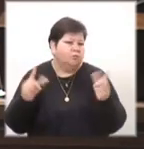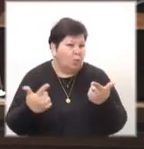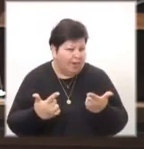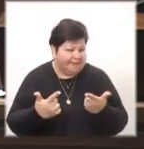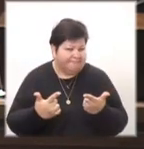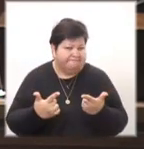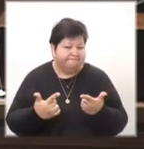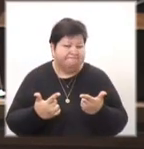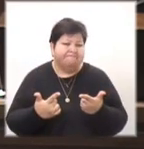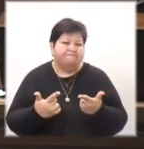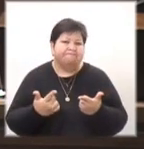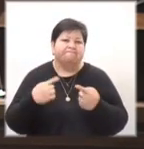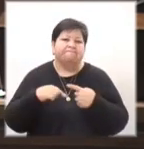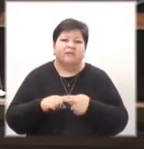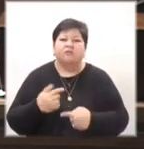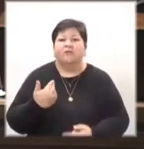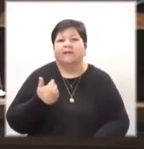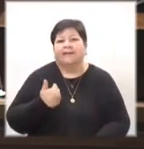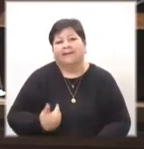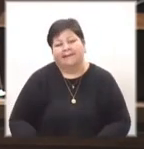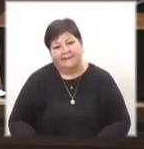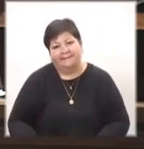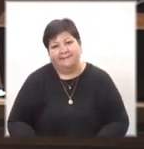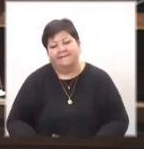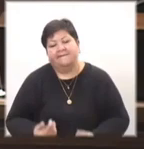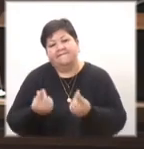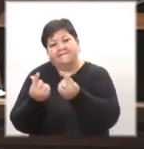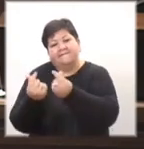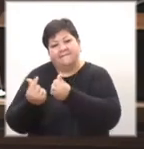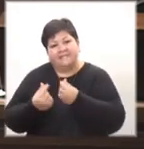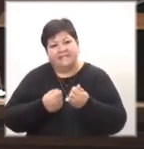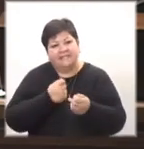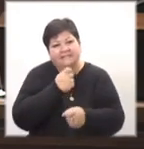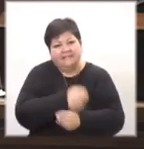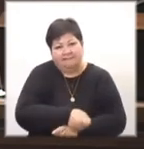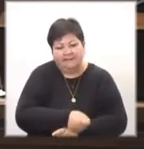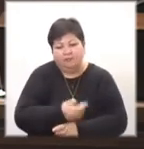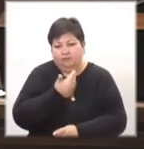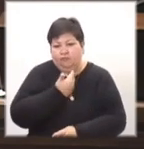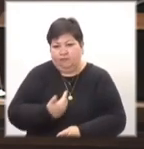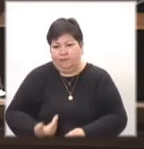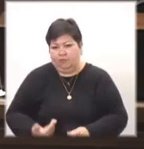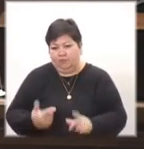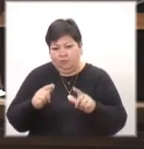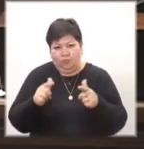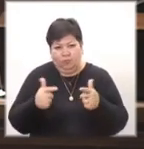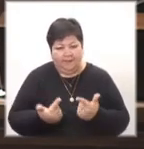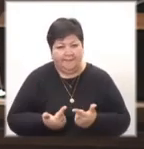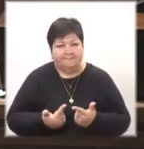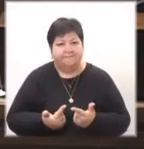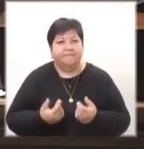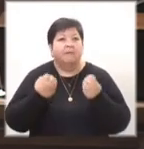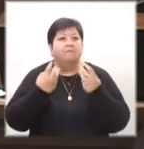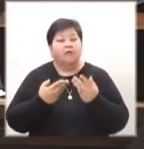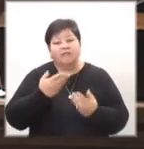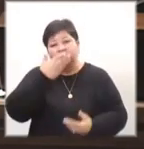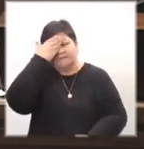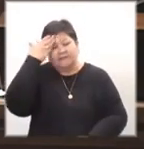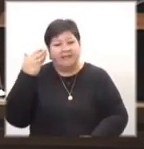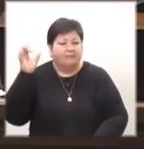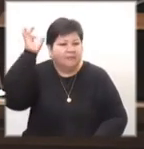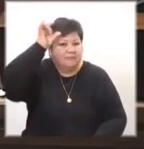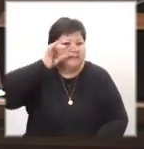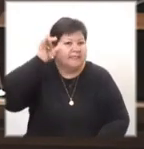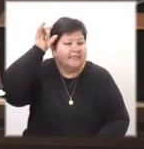su lamento por no contar con financiamiento por parte del gobierno. Al respecto, nuestra bancada en el Senado presentó